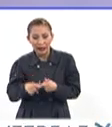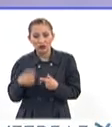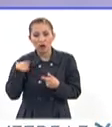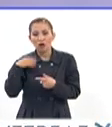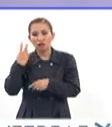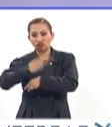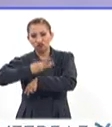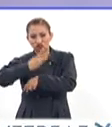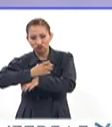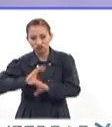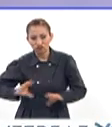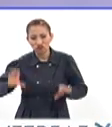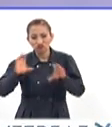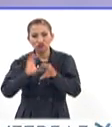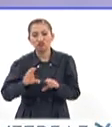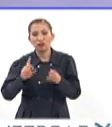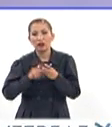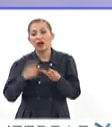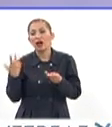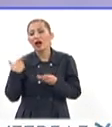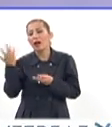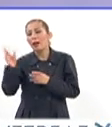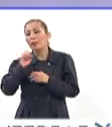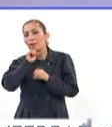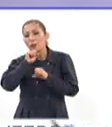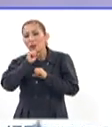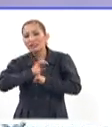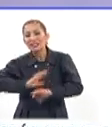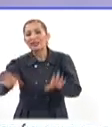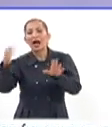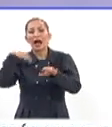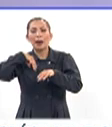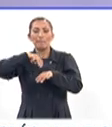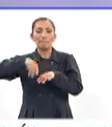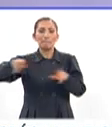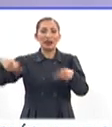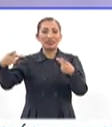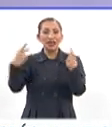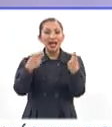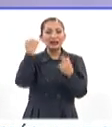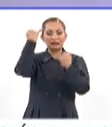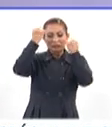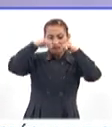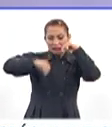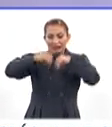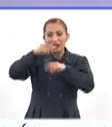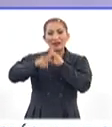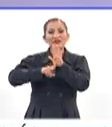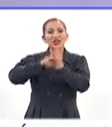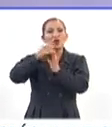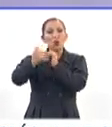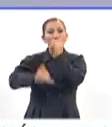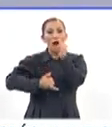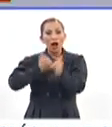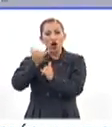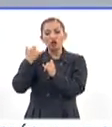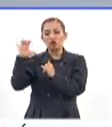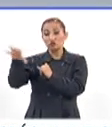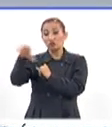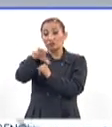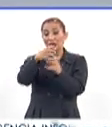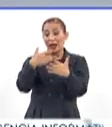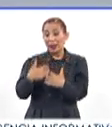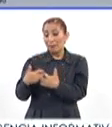el software, la publicidad y el marketing, la creación de videojuegos, es decir,